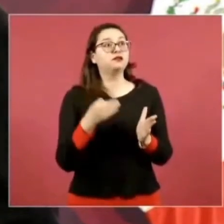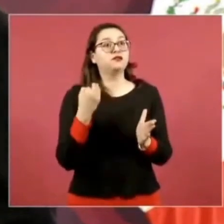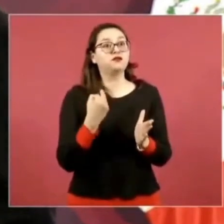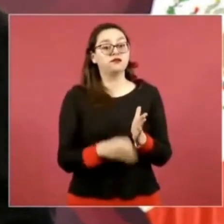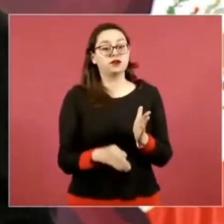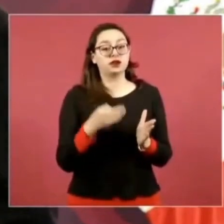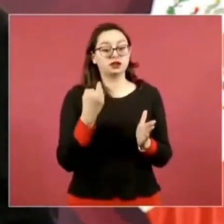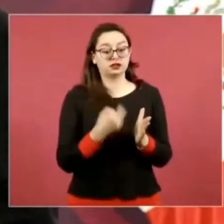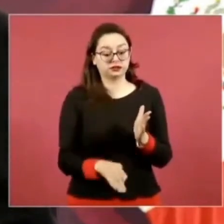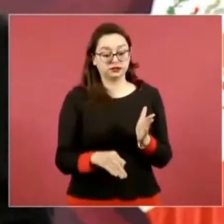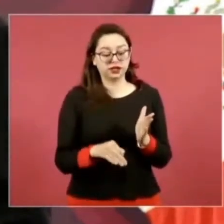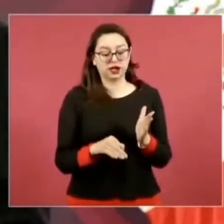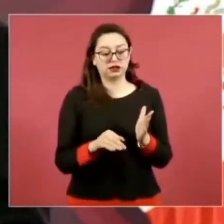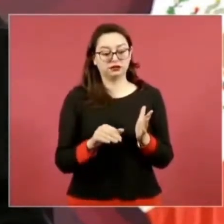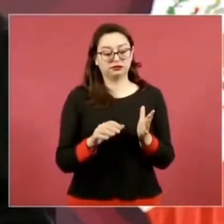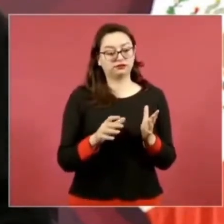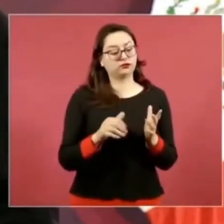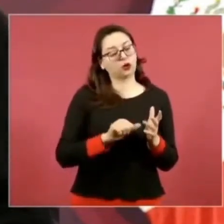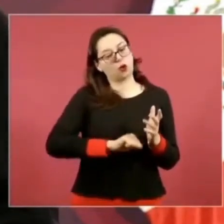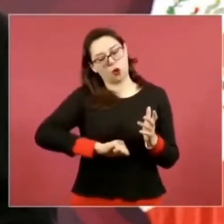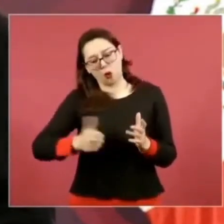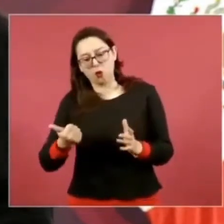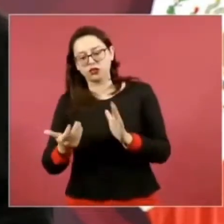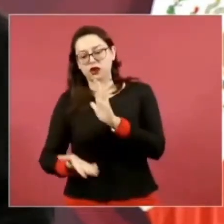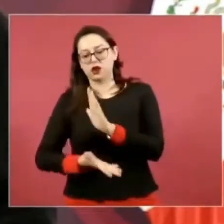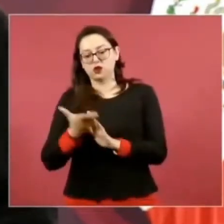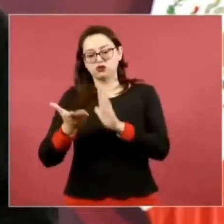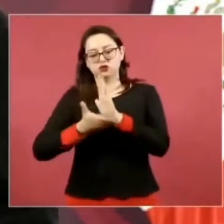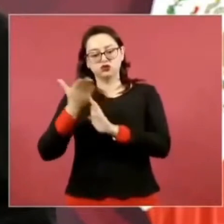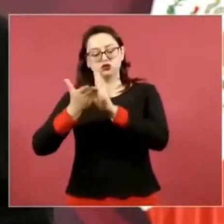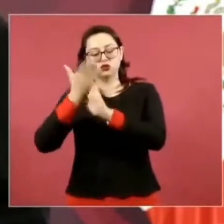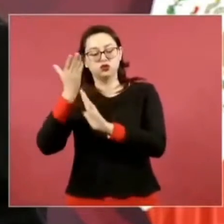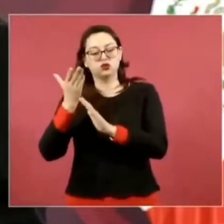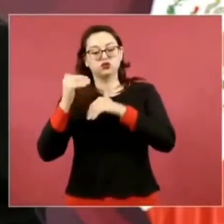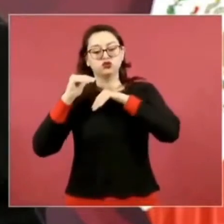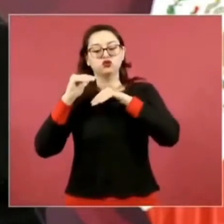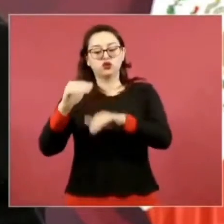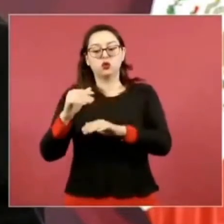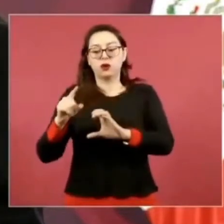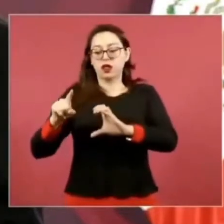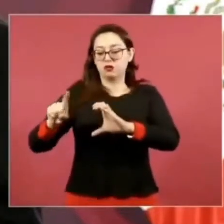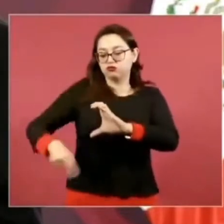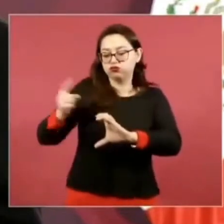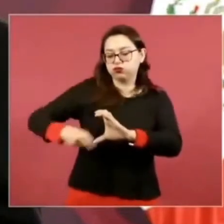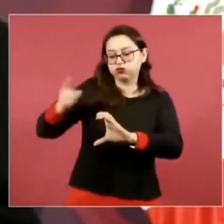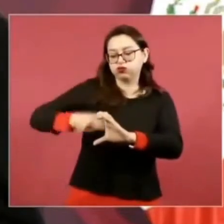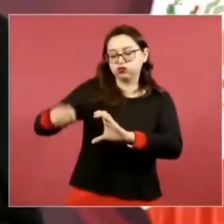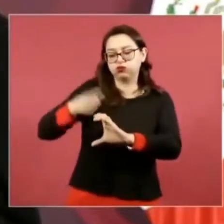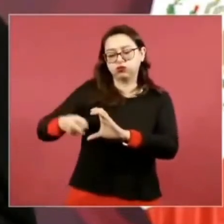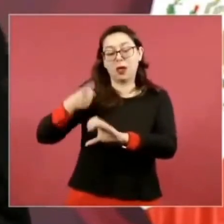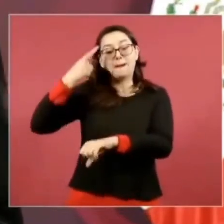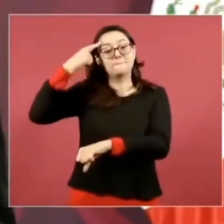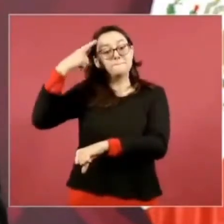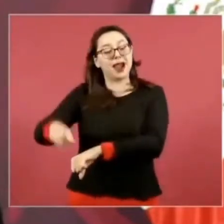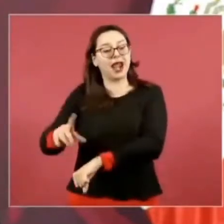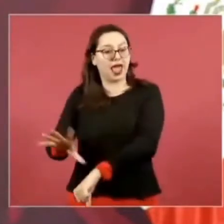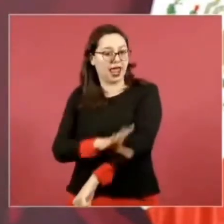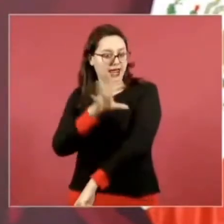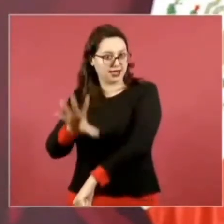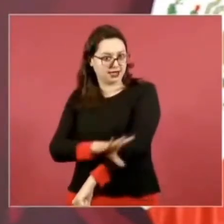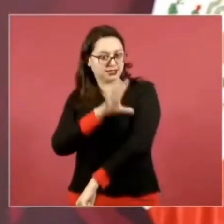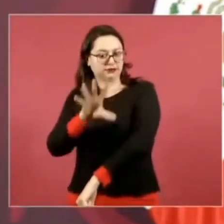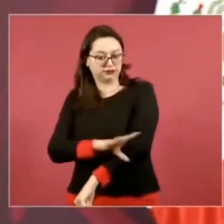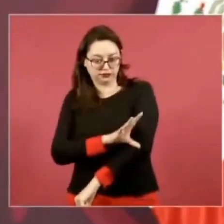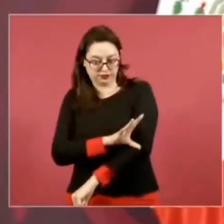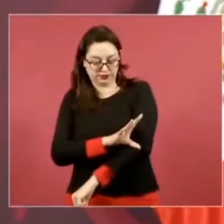de las turbinas para la generación de energía. Ya está la presa, ya está